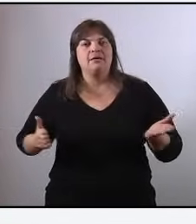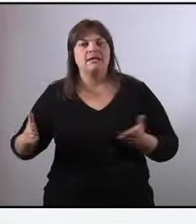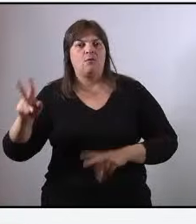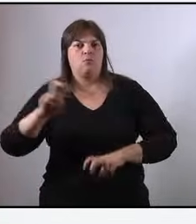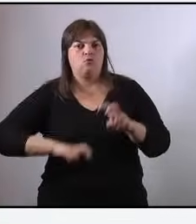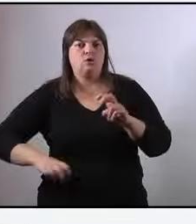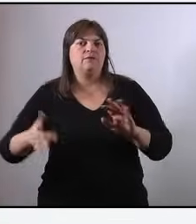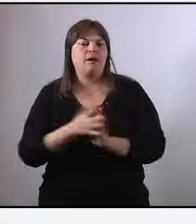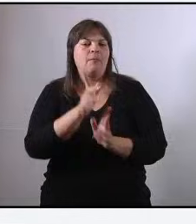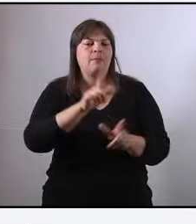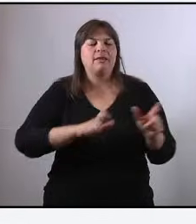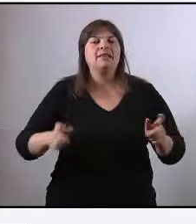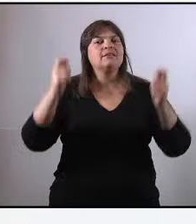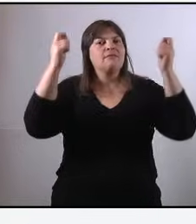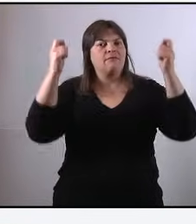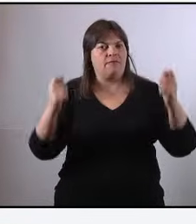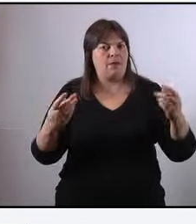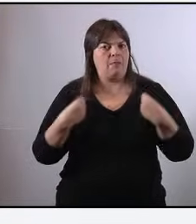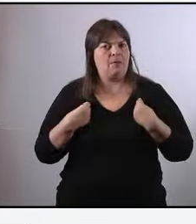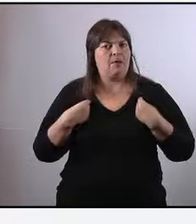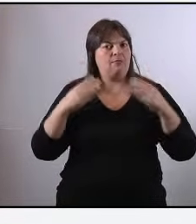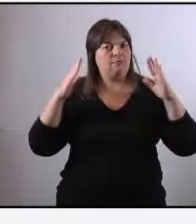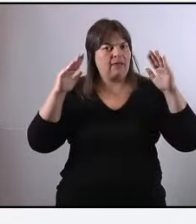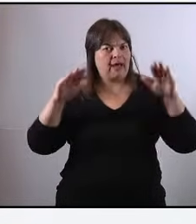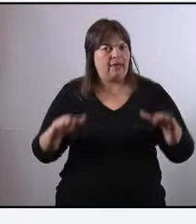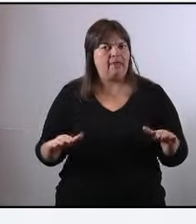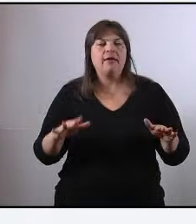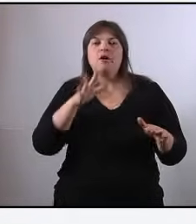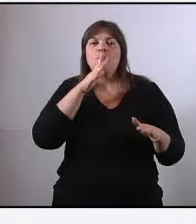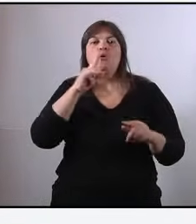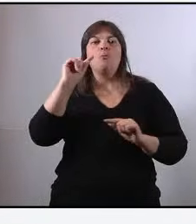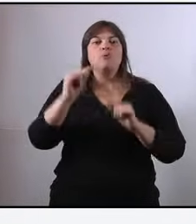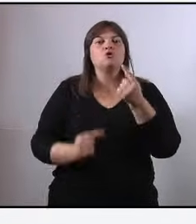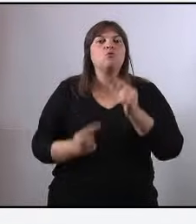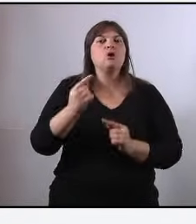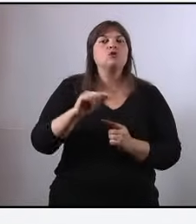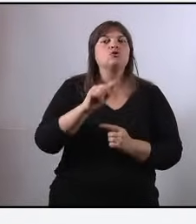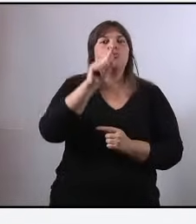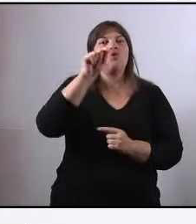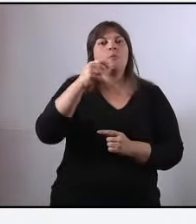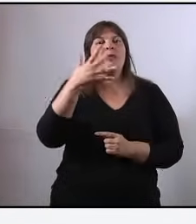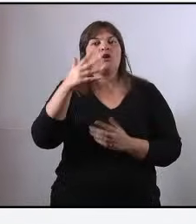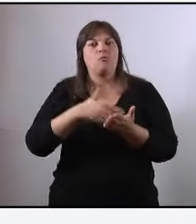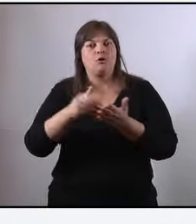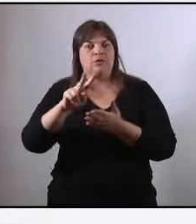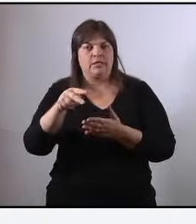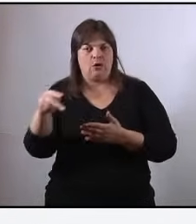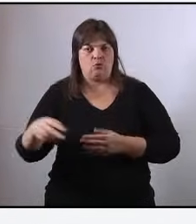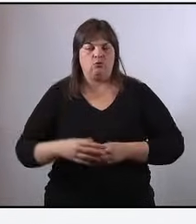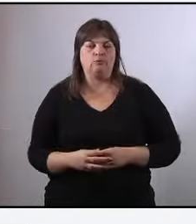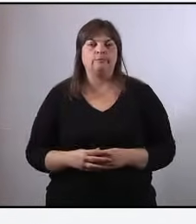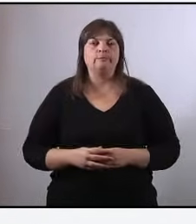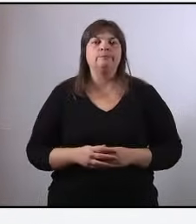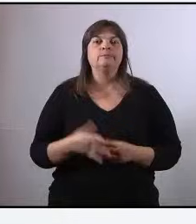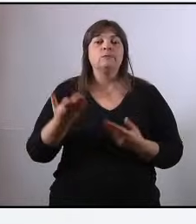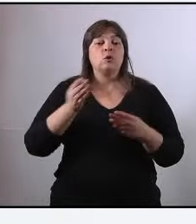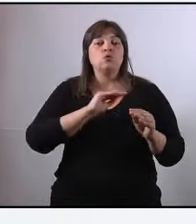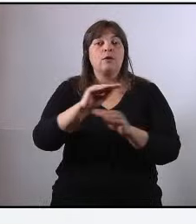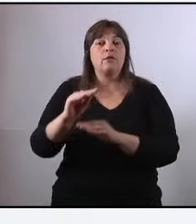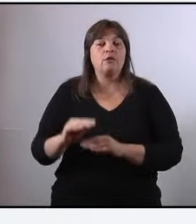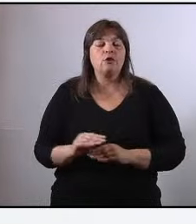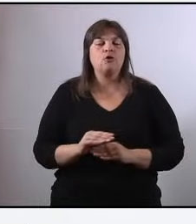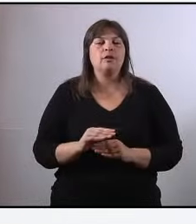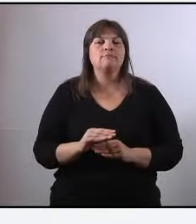fijar población, y cuenta con un presupuesto de 1,5 millones de euros. Las ayudas van